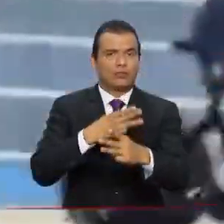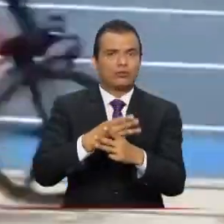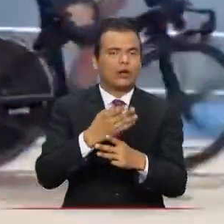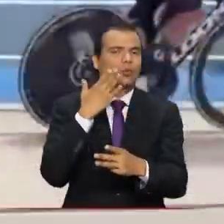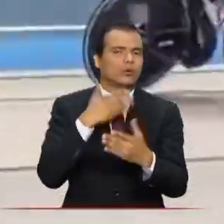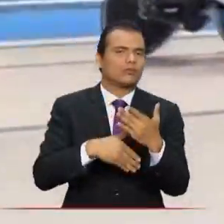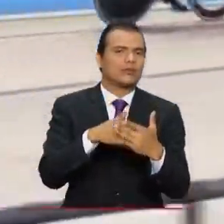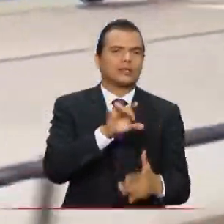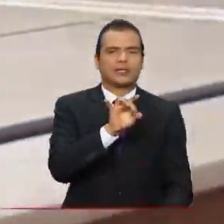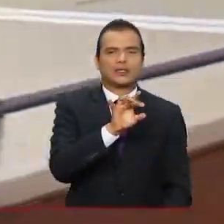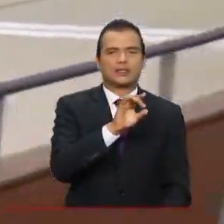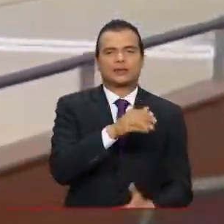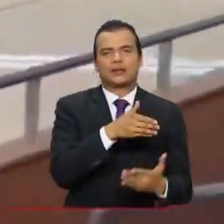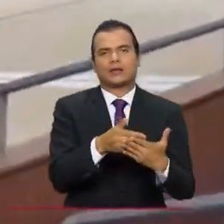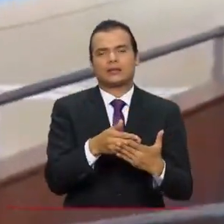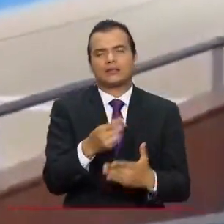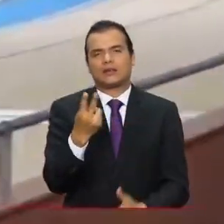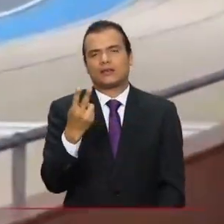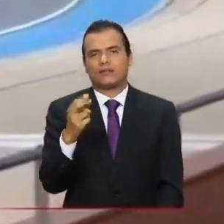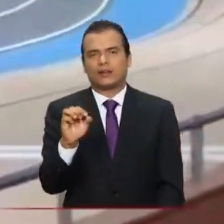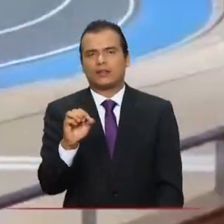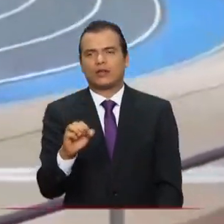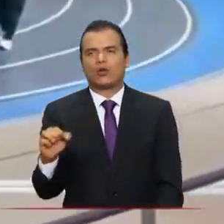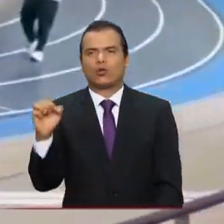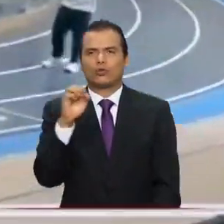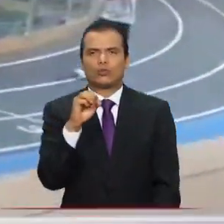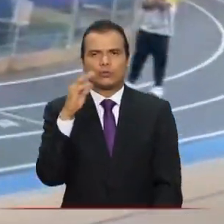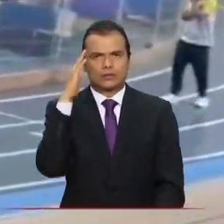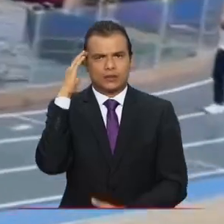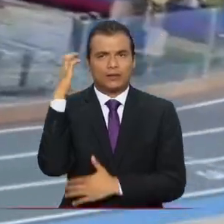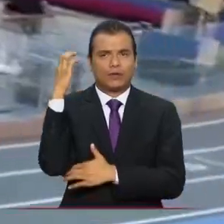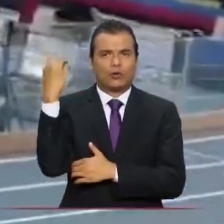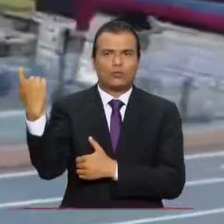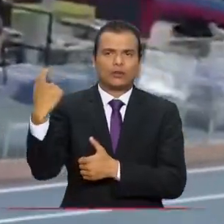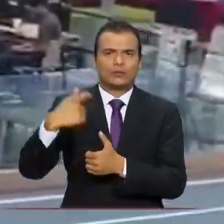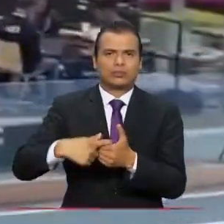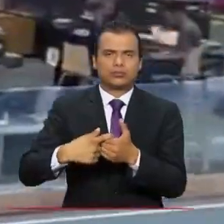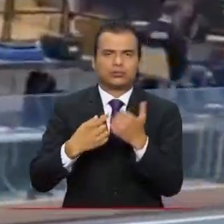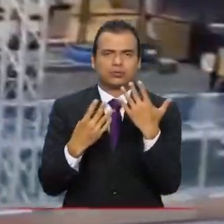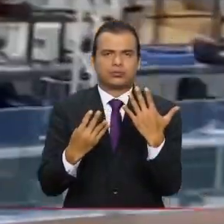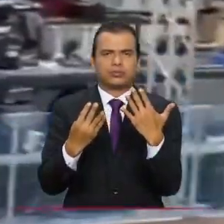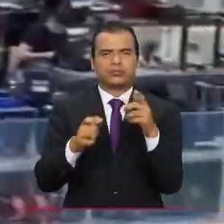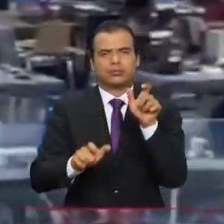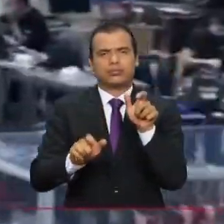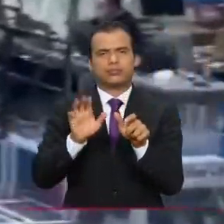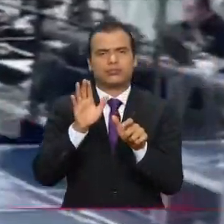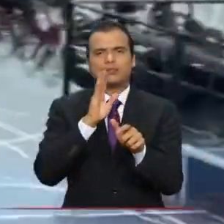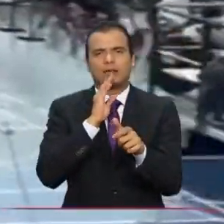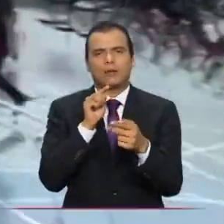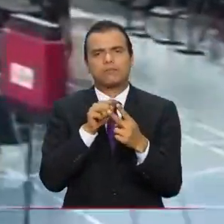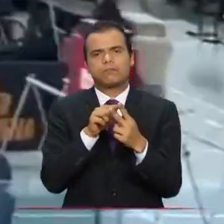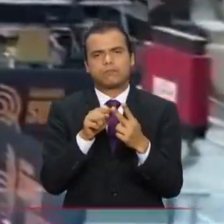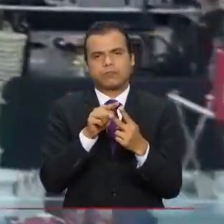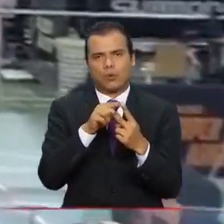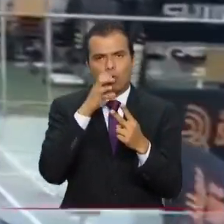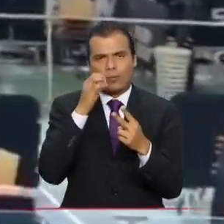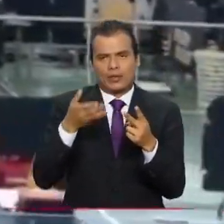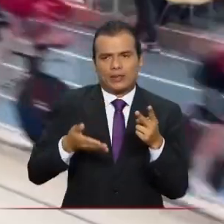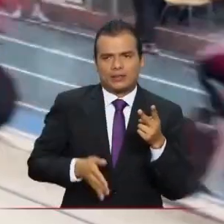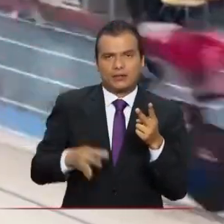del 15 al 20 del mes de octubre, la tricolor está conformada por 9 pisteros, entre ellos el